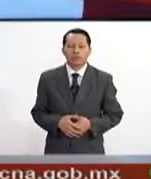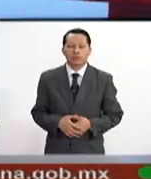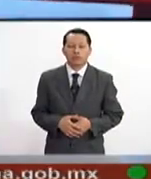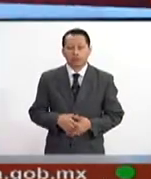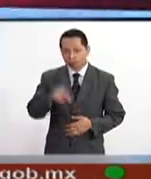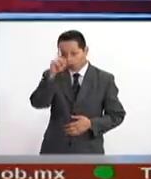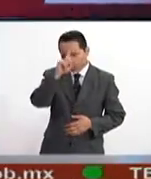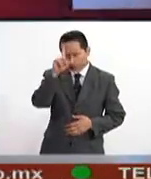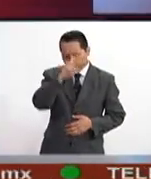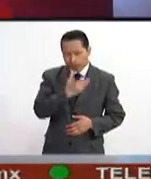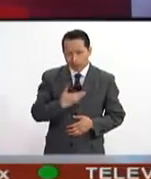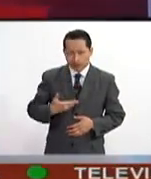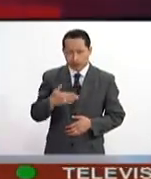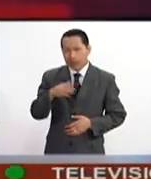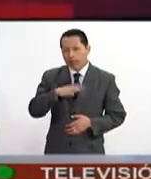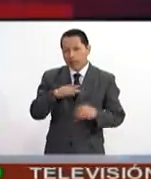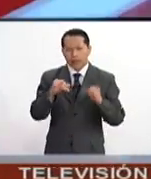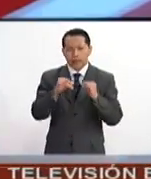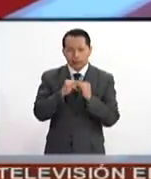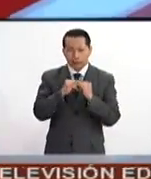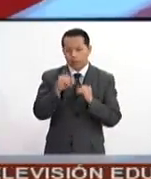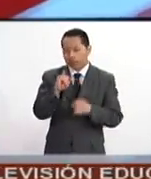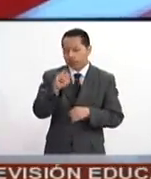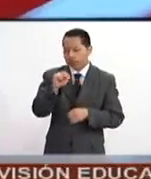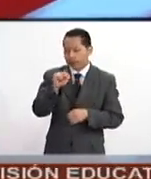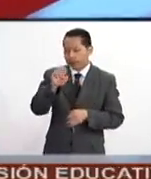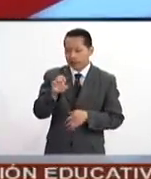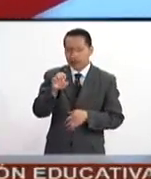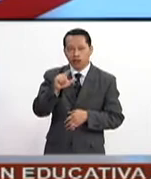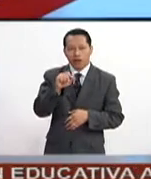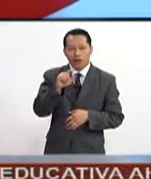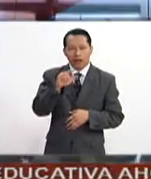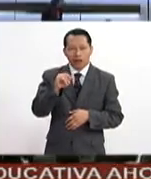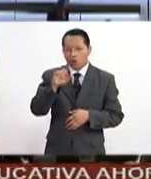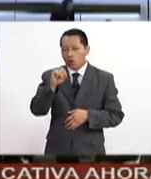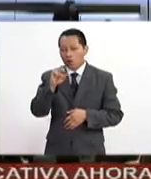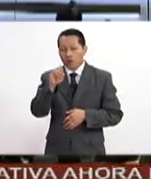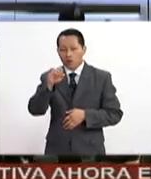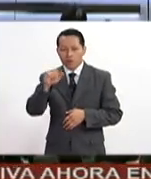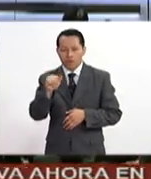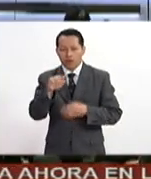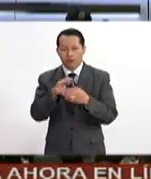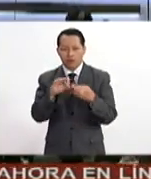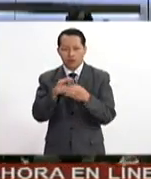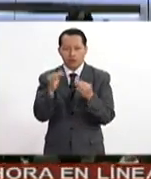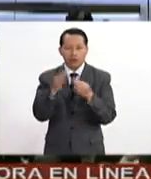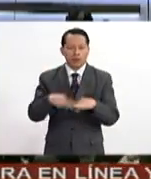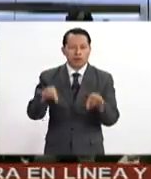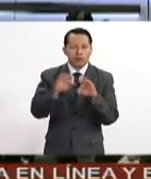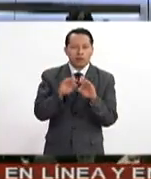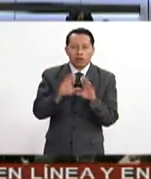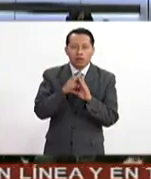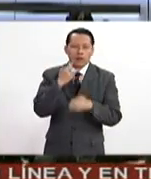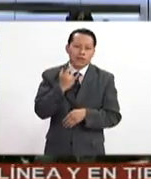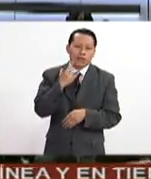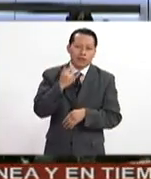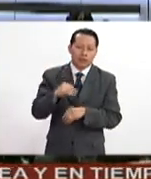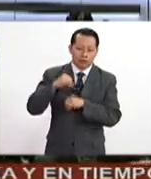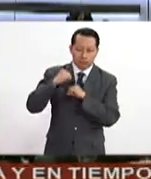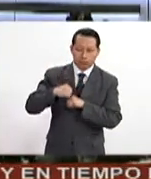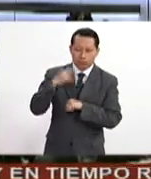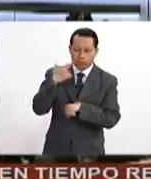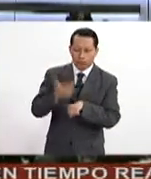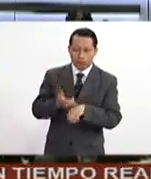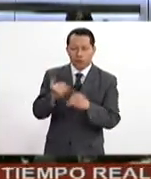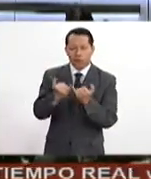El consejero presidente del Instituto Nacional Electoral, Lorenzo Córdoba, resaltó la importancia de reforzar la colaboración entre autoridades para que